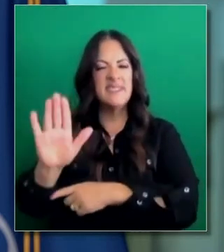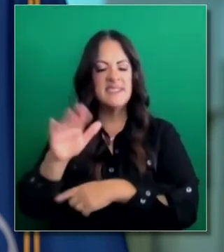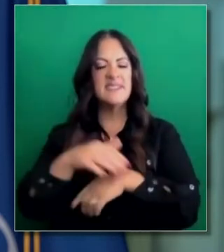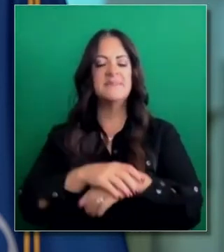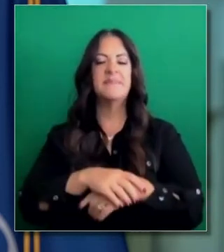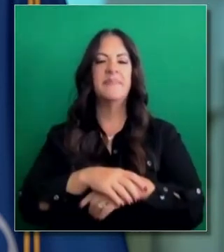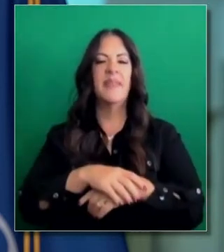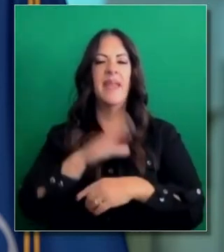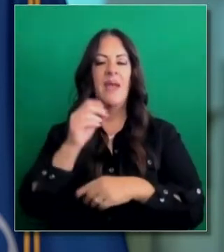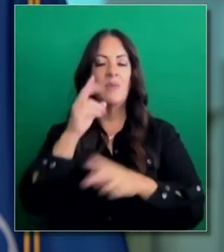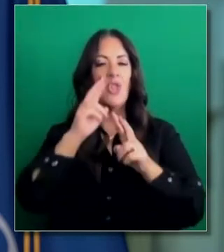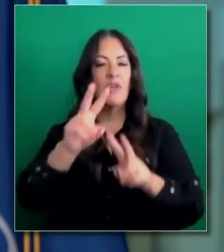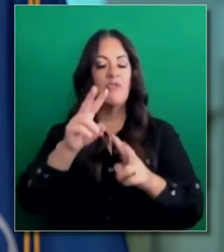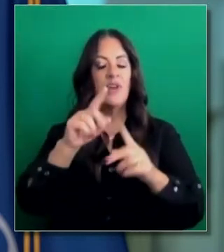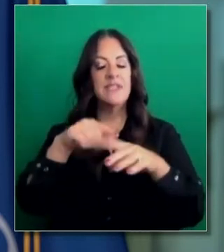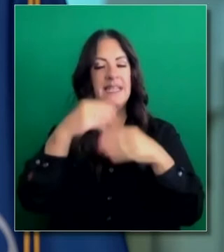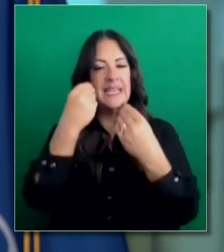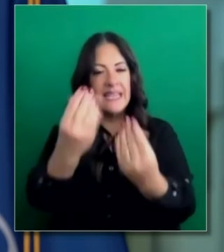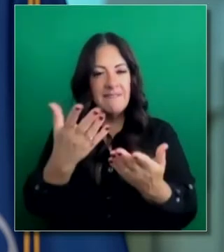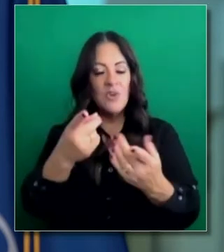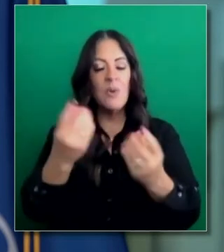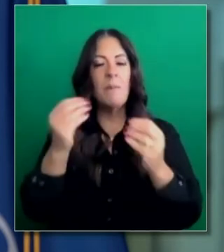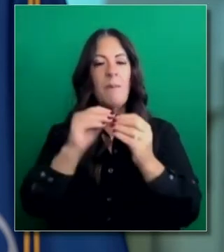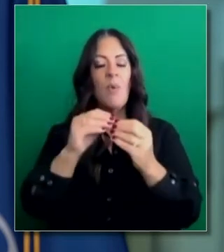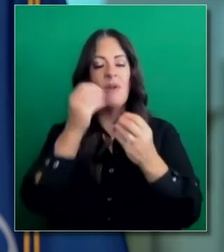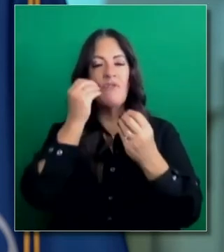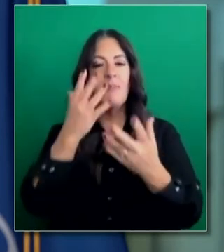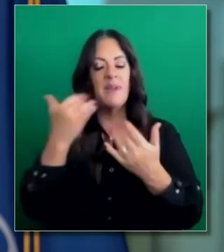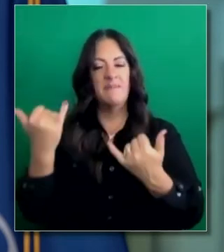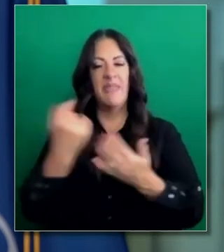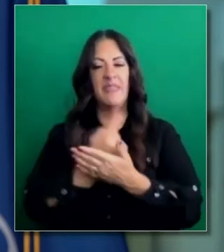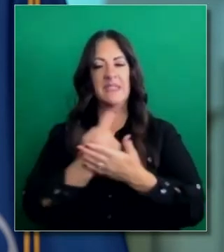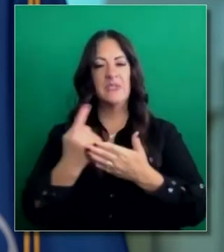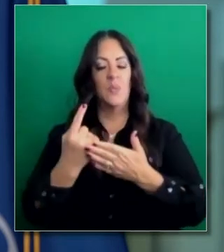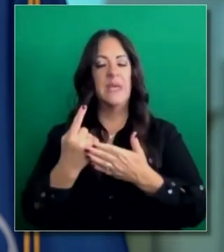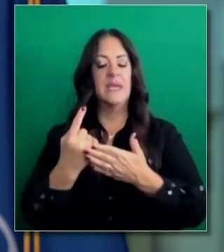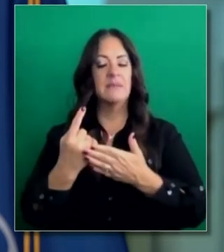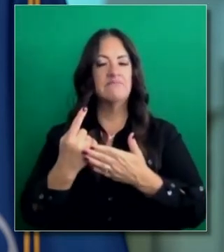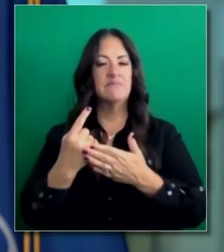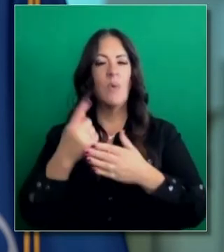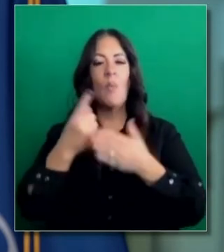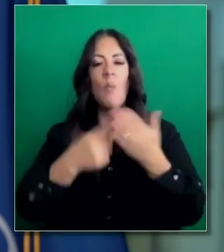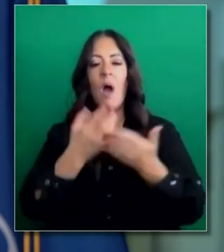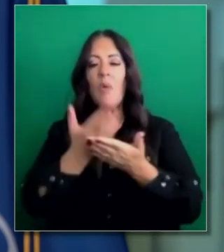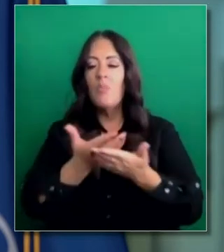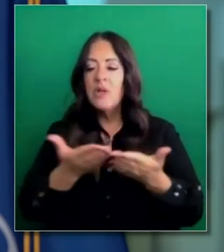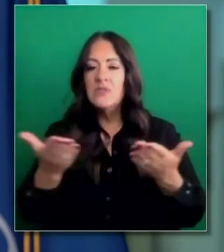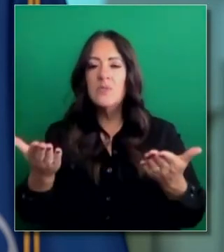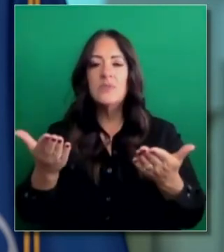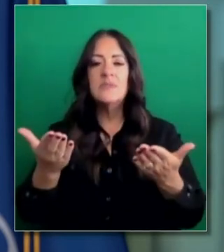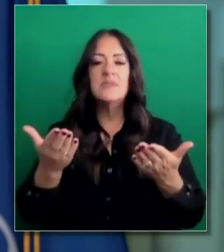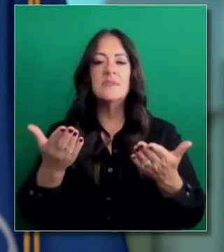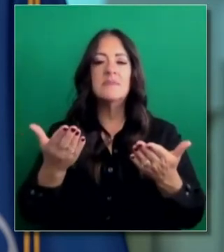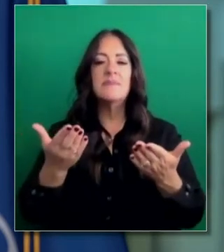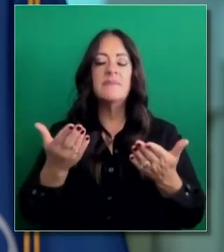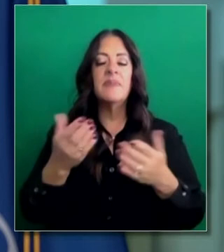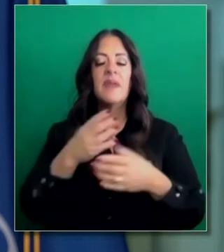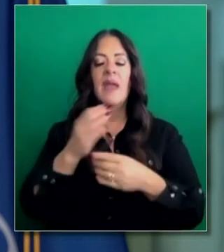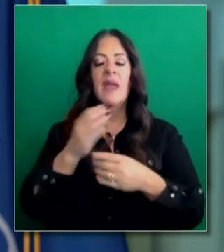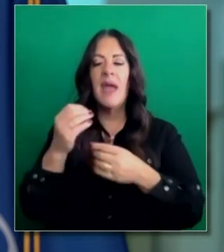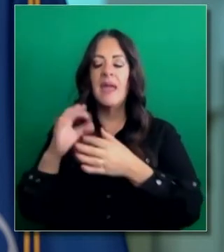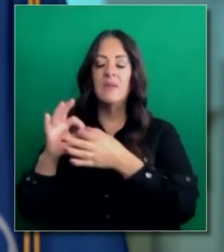daré una reseña en tiempo real también esta semana en cuanto a recursos y en cuanto a